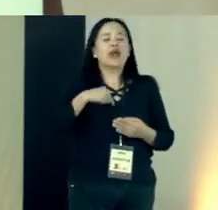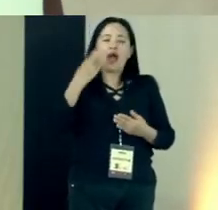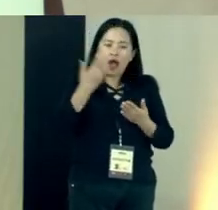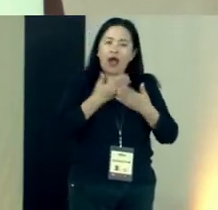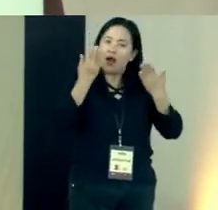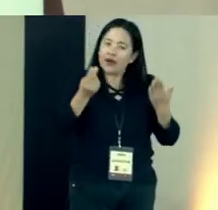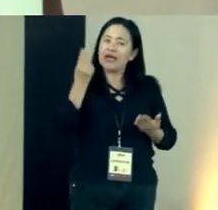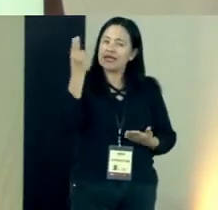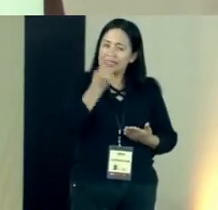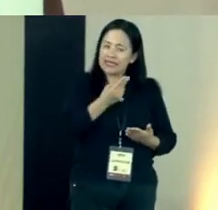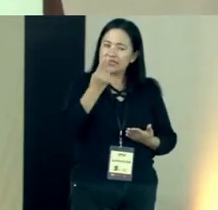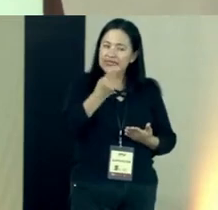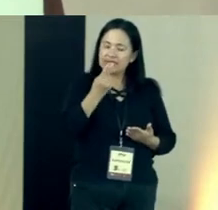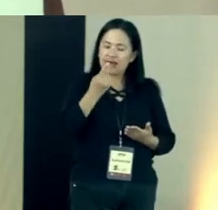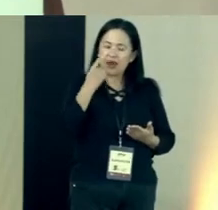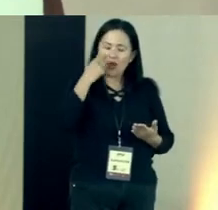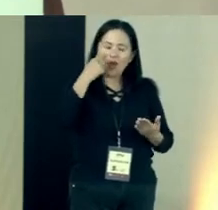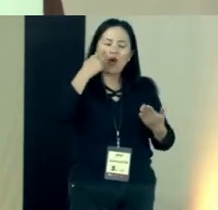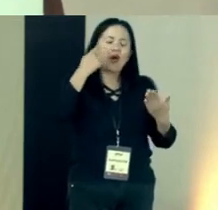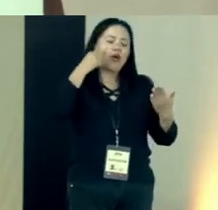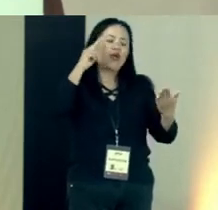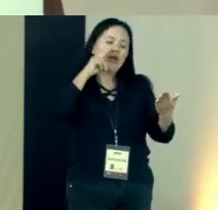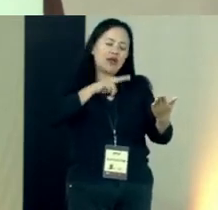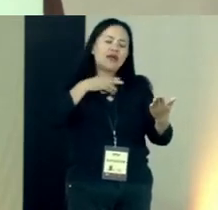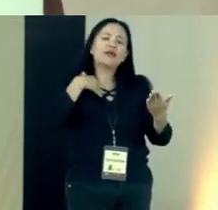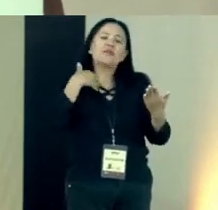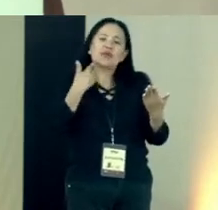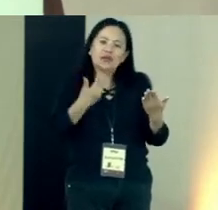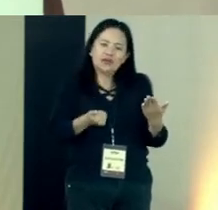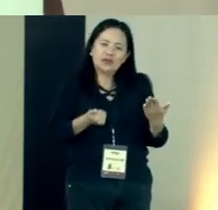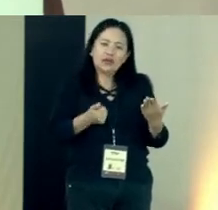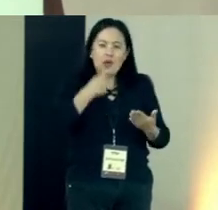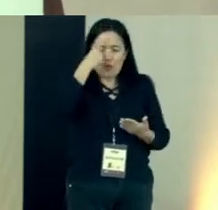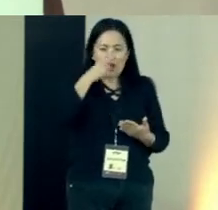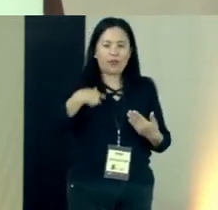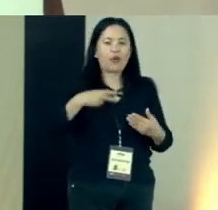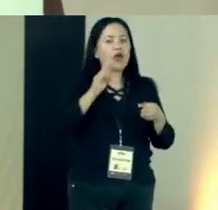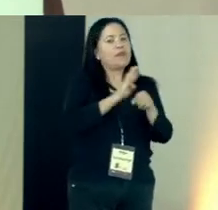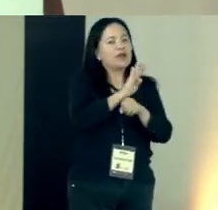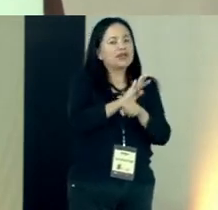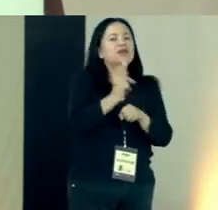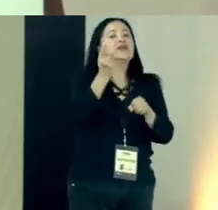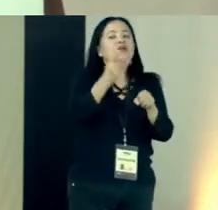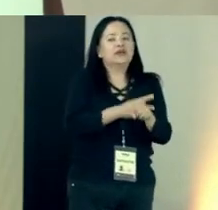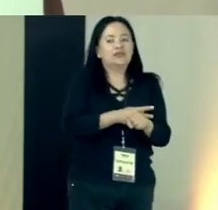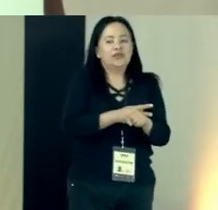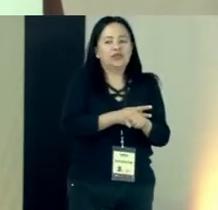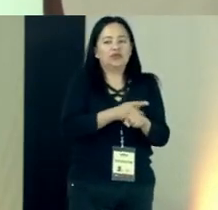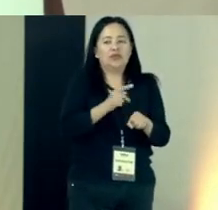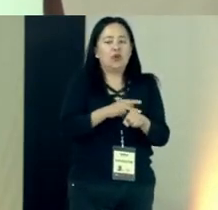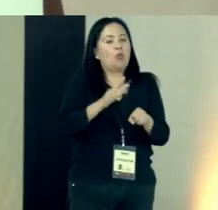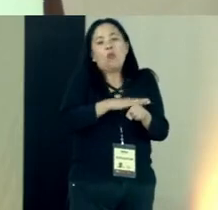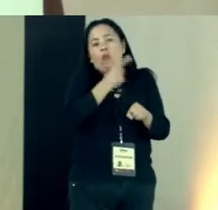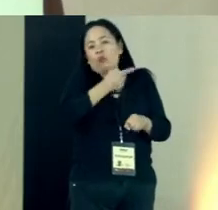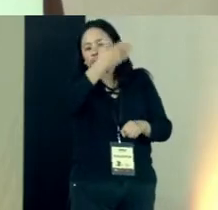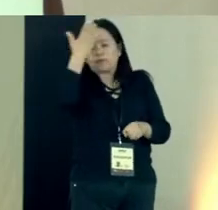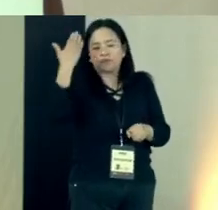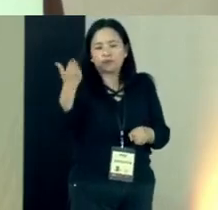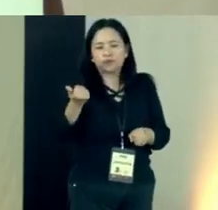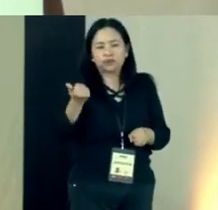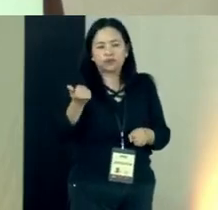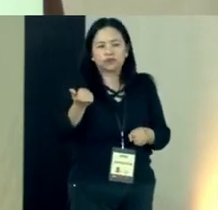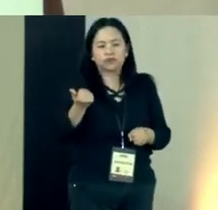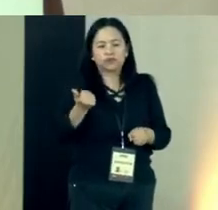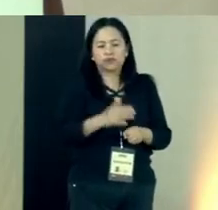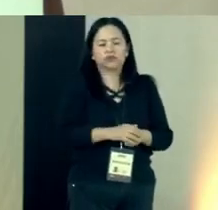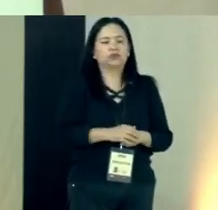necesario leerlo desde esa lente para entender lo que está pasando en Brasil hoy en día. Porque no se puede entender a qué situación ha llegado a Brasil hoy si no